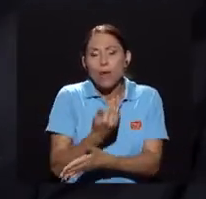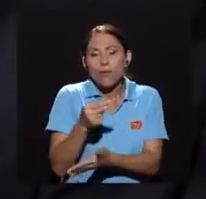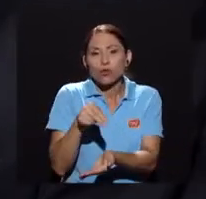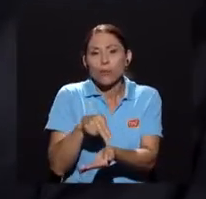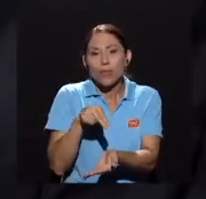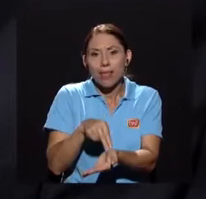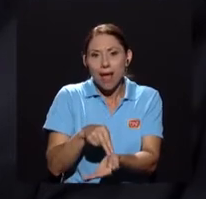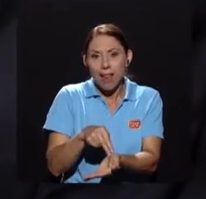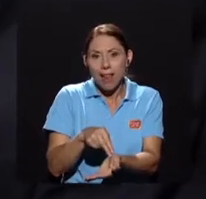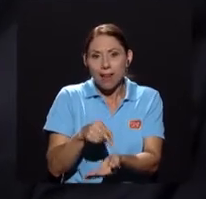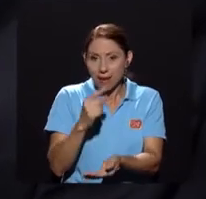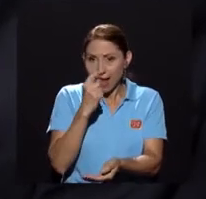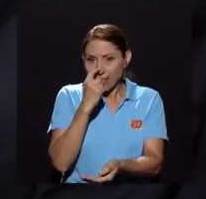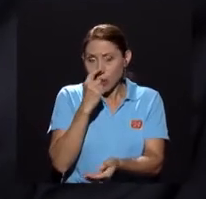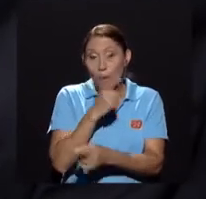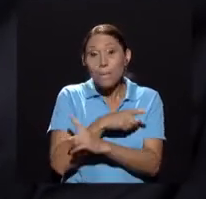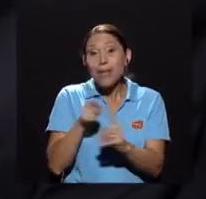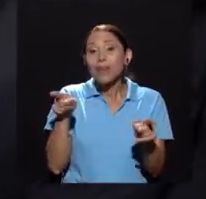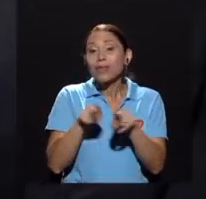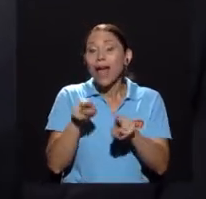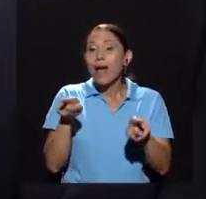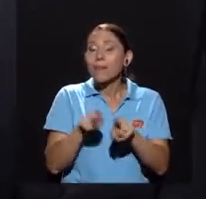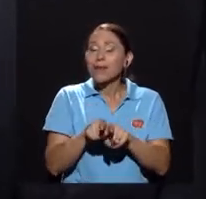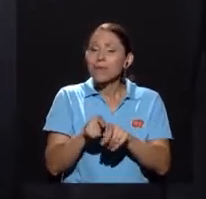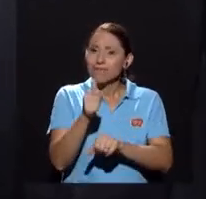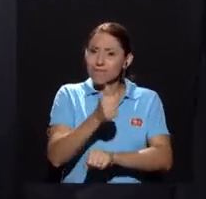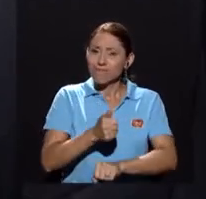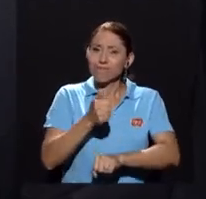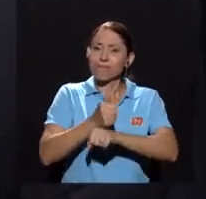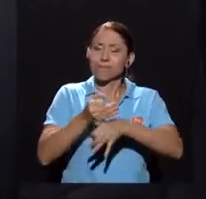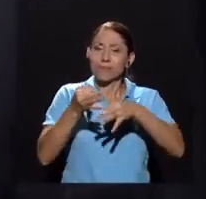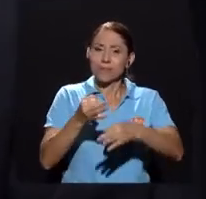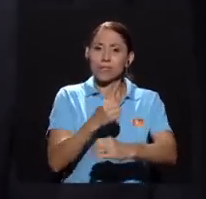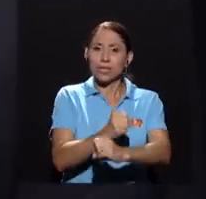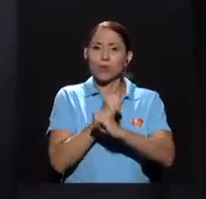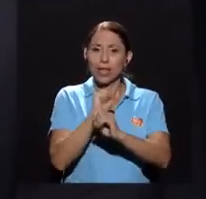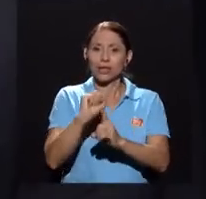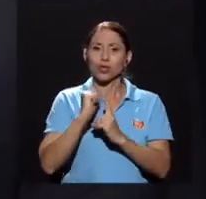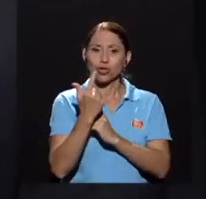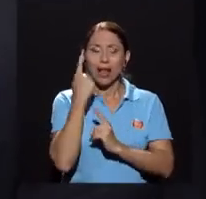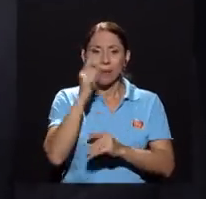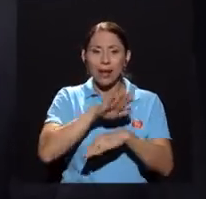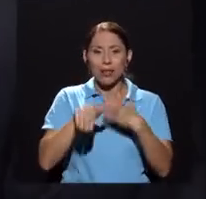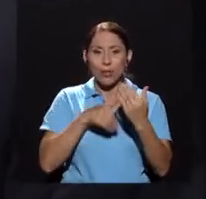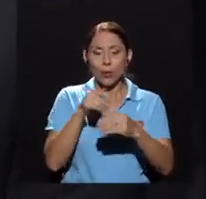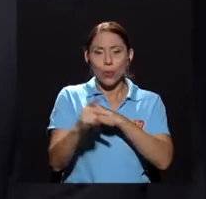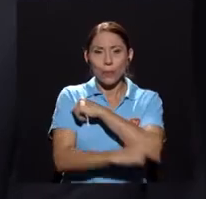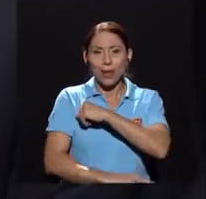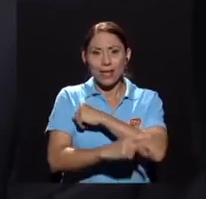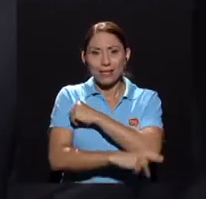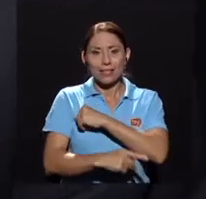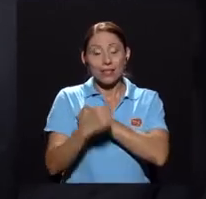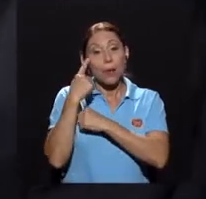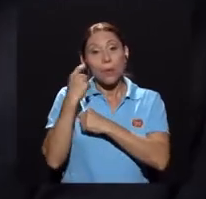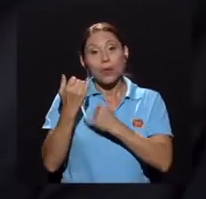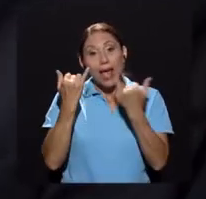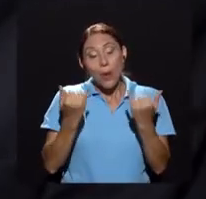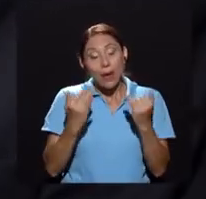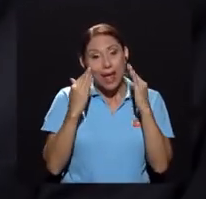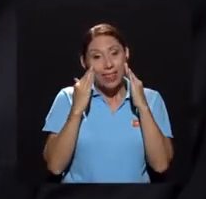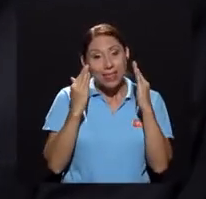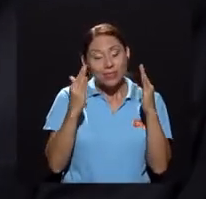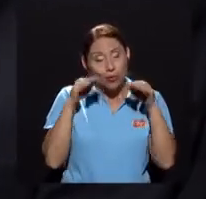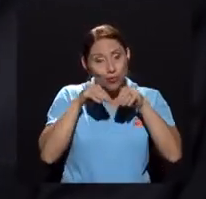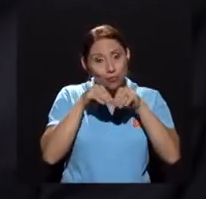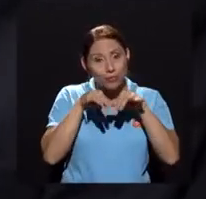pero al mismo tiempo cimentando lo que sería la seguridad social para todo el país por la extensión de cobertura que en ese momento